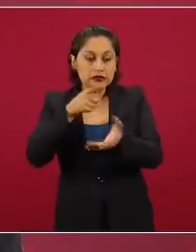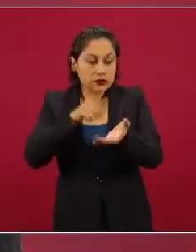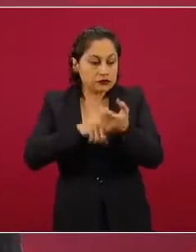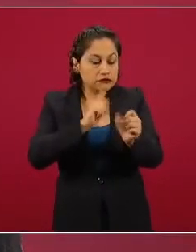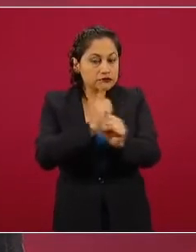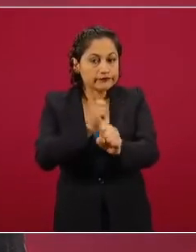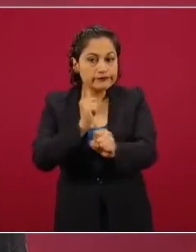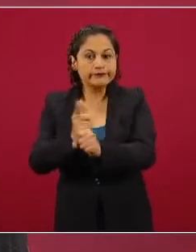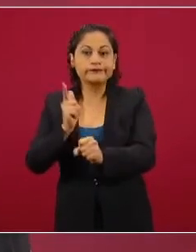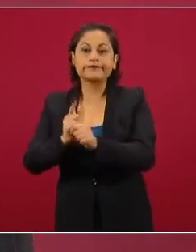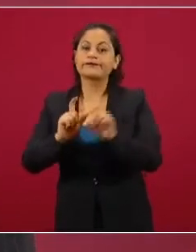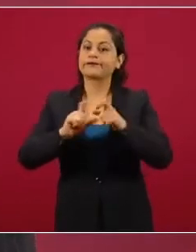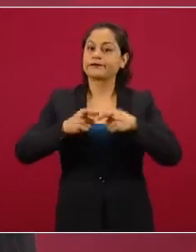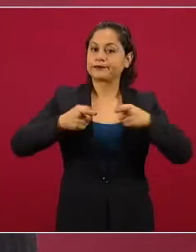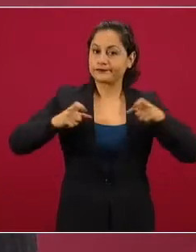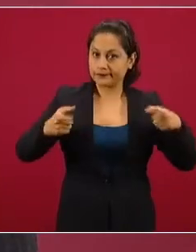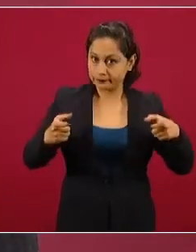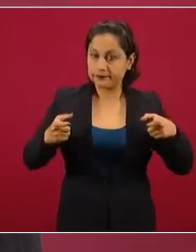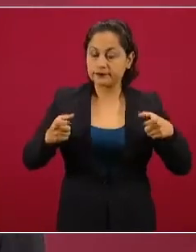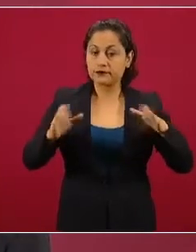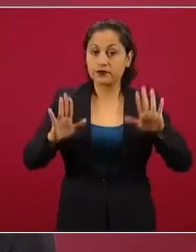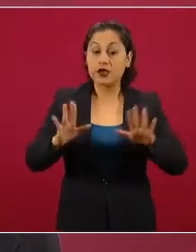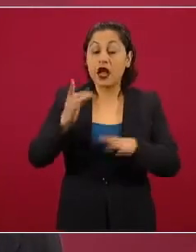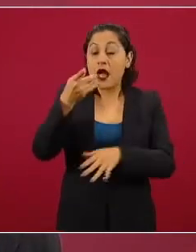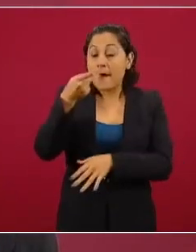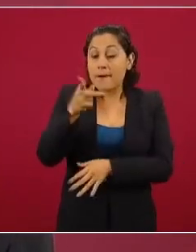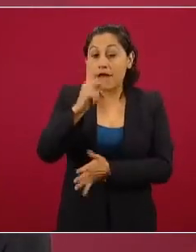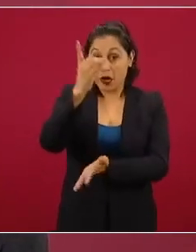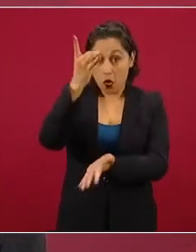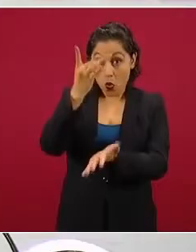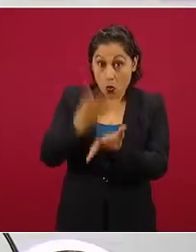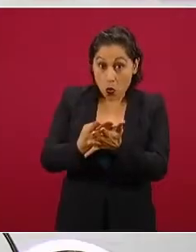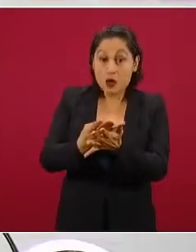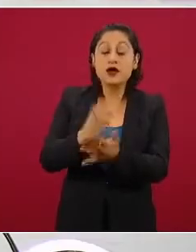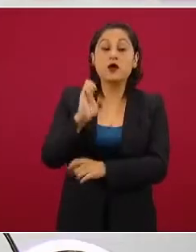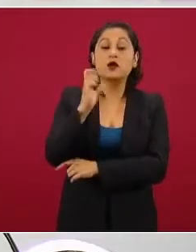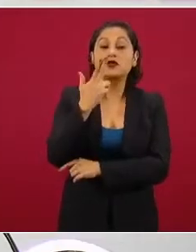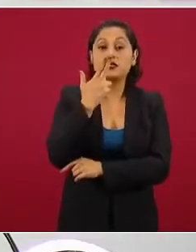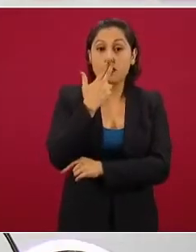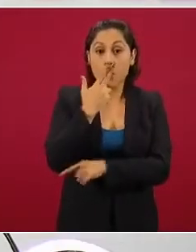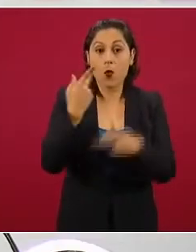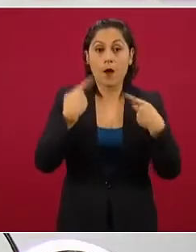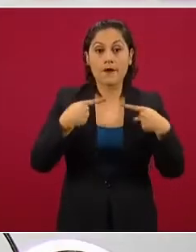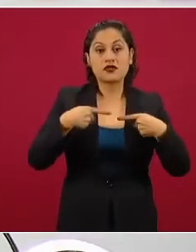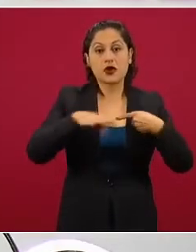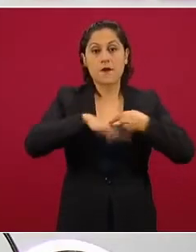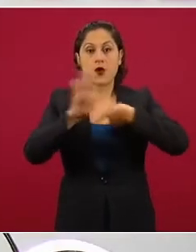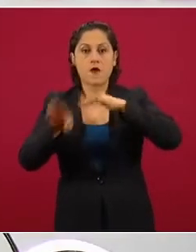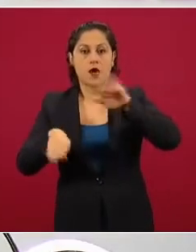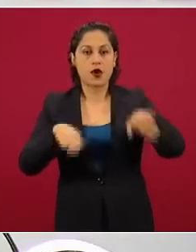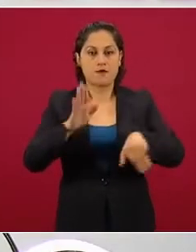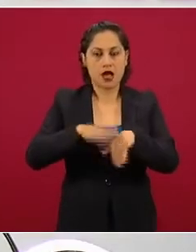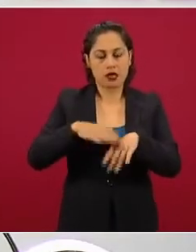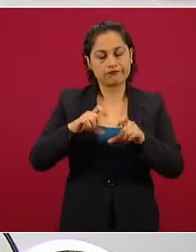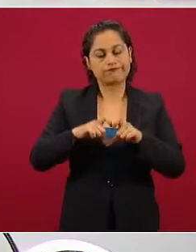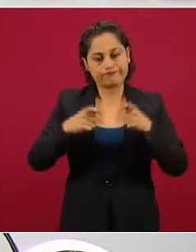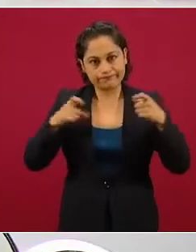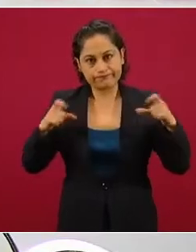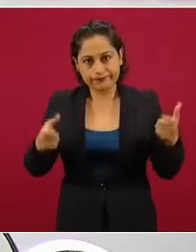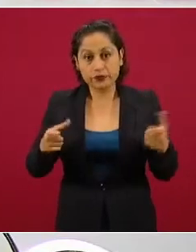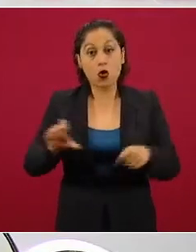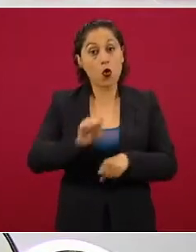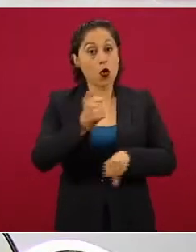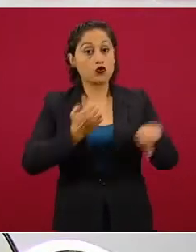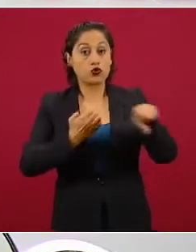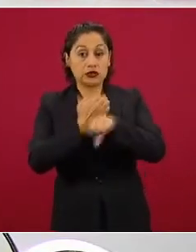ellas, solamente en el caso de Chihuahua, tenemos un aumento de la mortalidad. Afortunadamente, en las otras entidades federativas no está